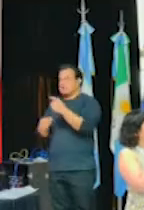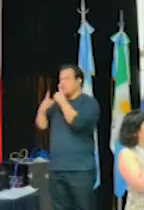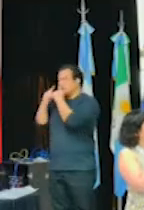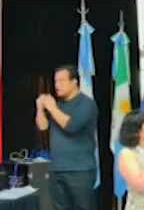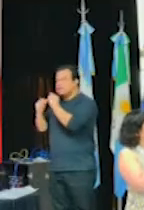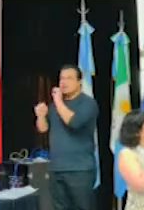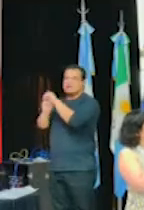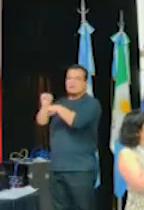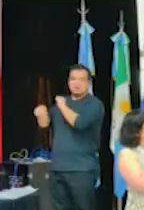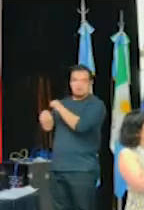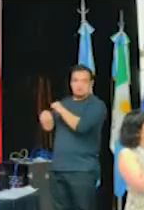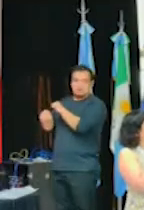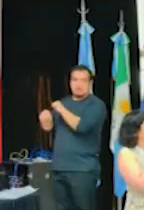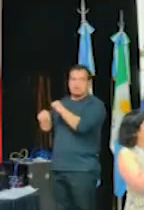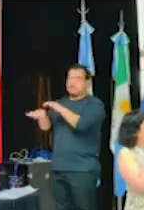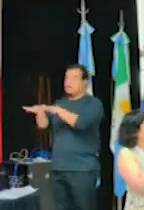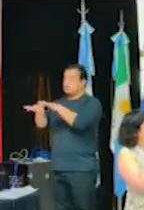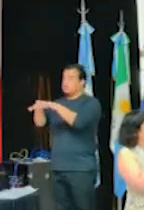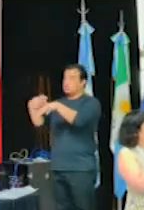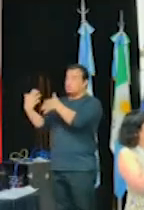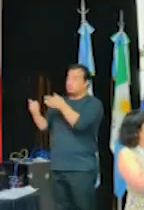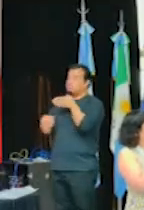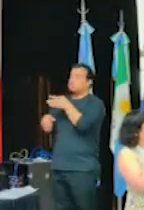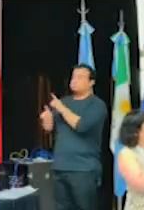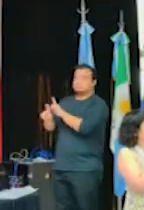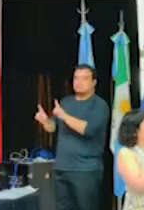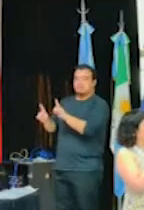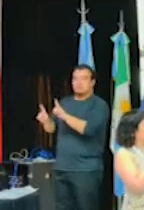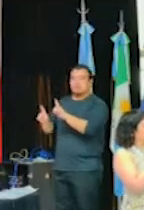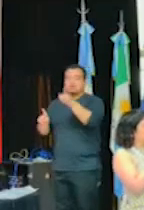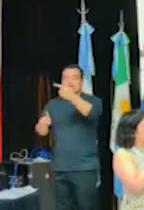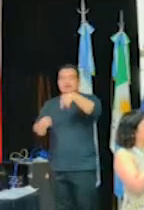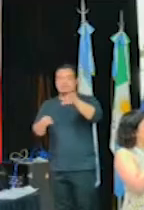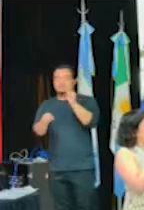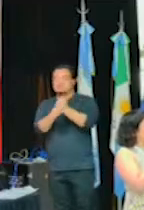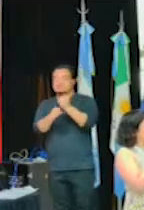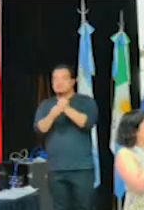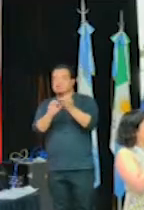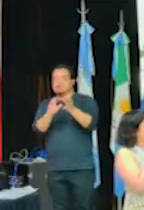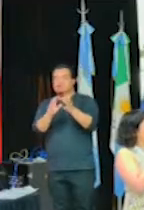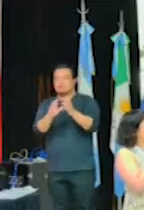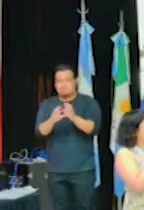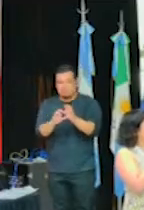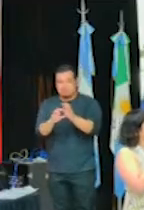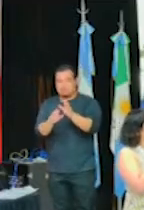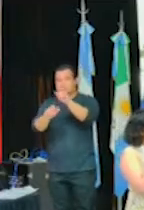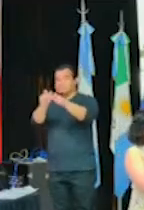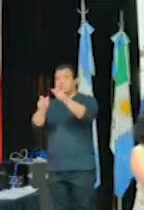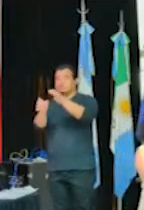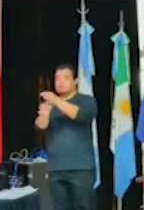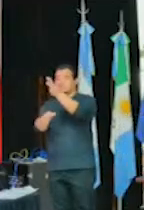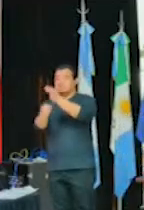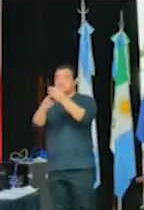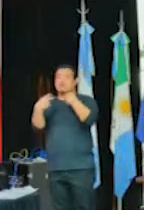nunca intervengas en conflictos, precarízalos al máximo, asegúrate que los jóvenes profesionales emigren y recuerda que